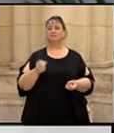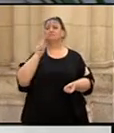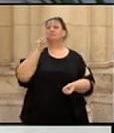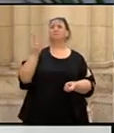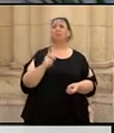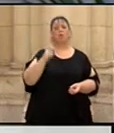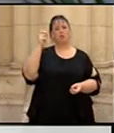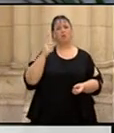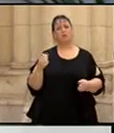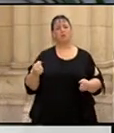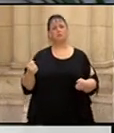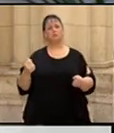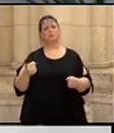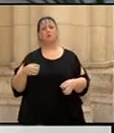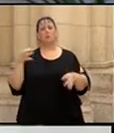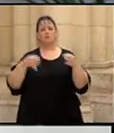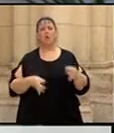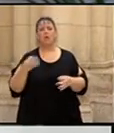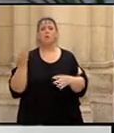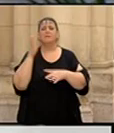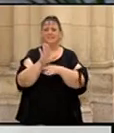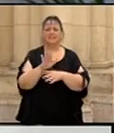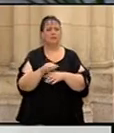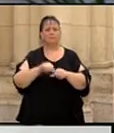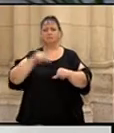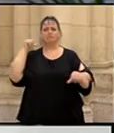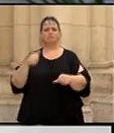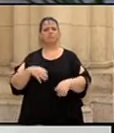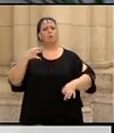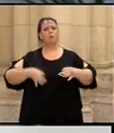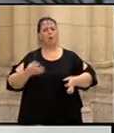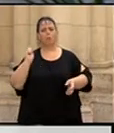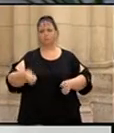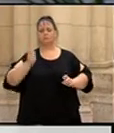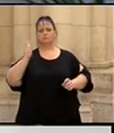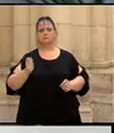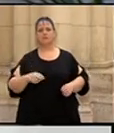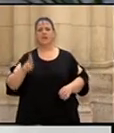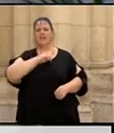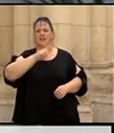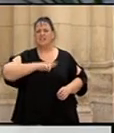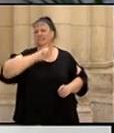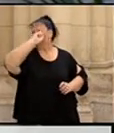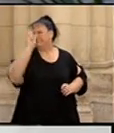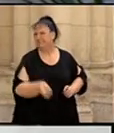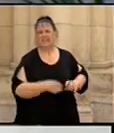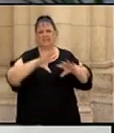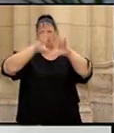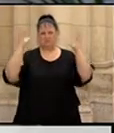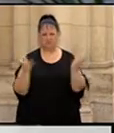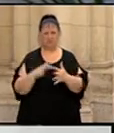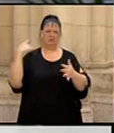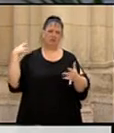Dios juez, presentado como juez. Muchas religiones a lo largo y lo ancho del mundo